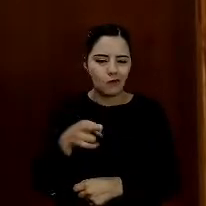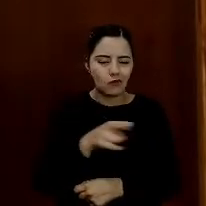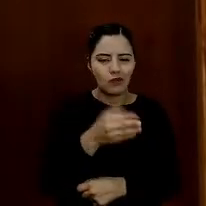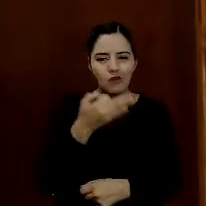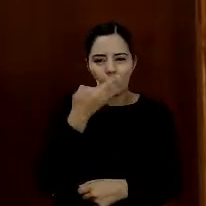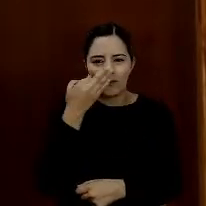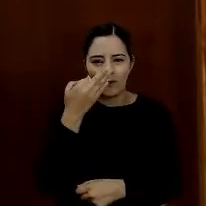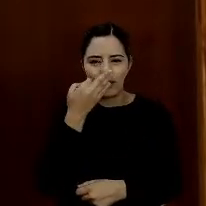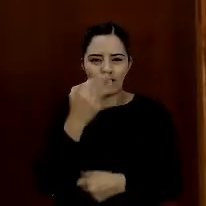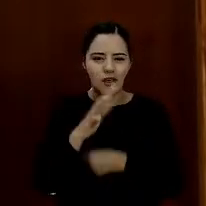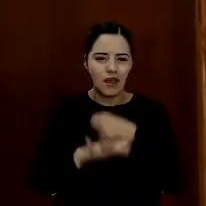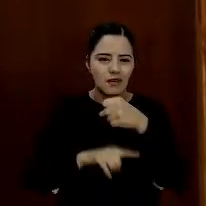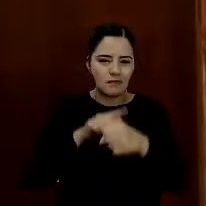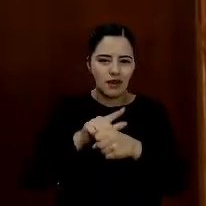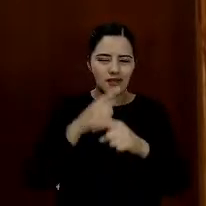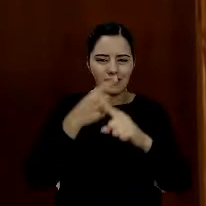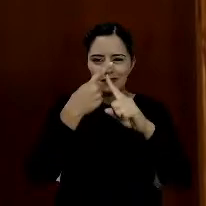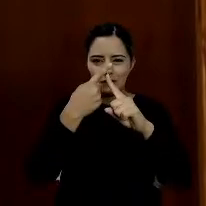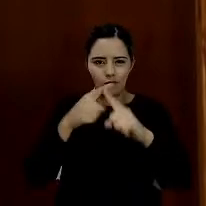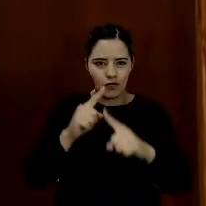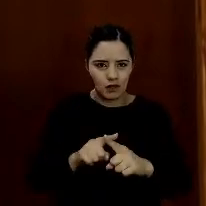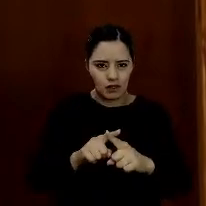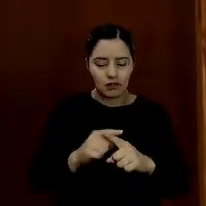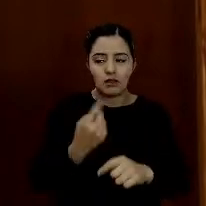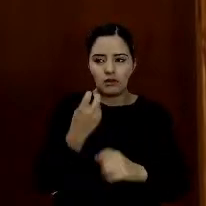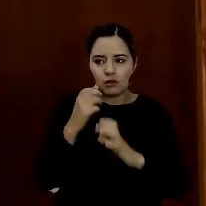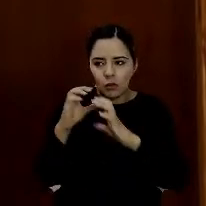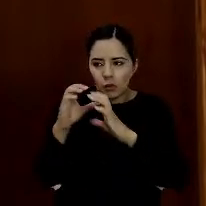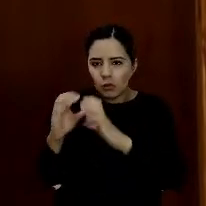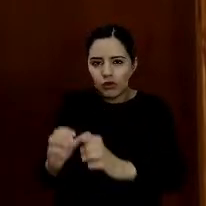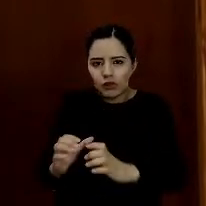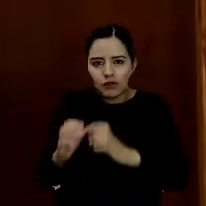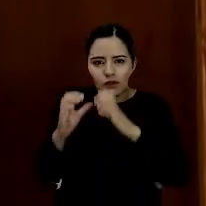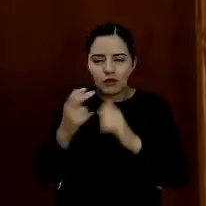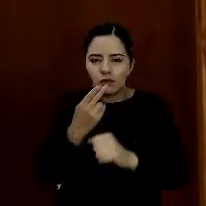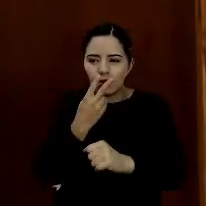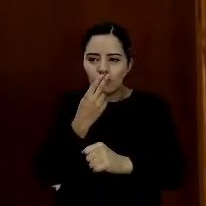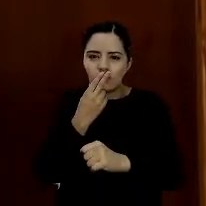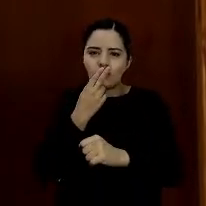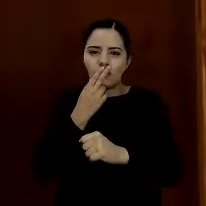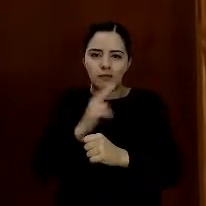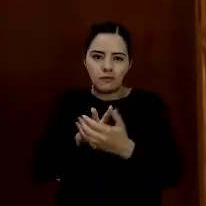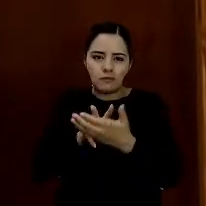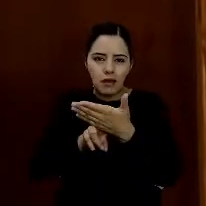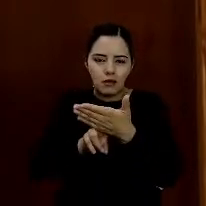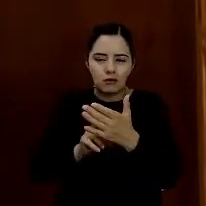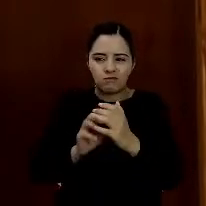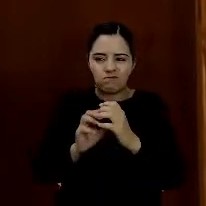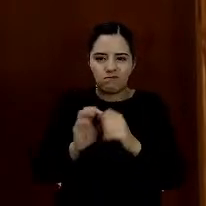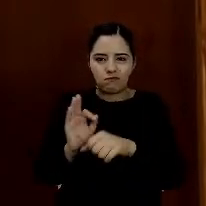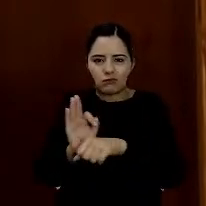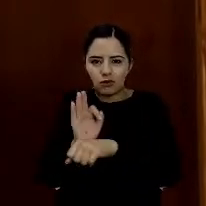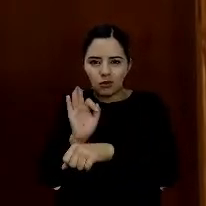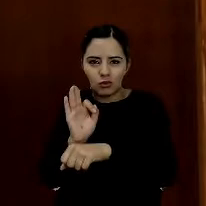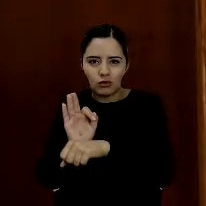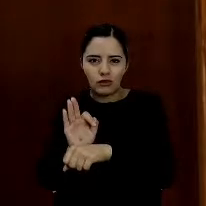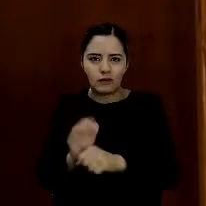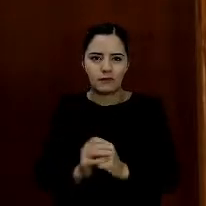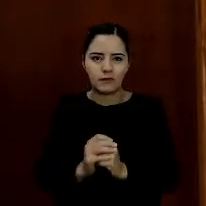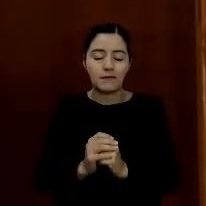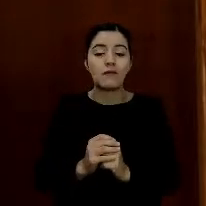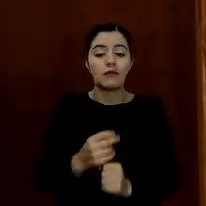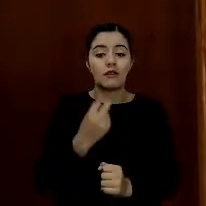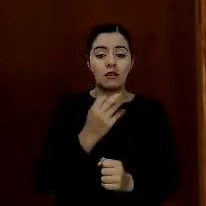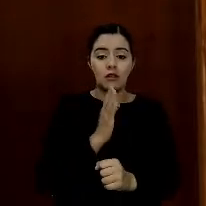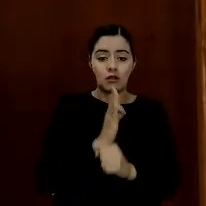de vida de los ecosistemas naturales. La presente iniciativa considera